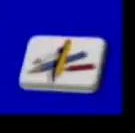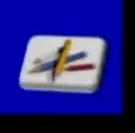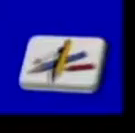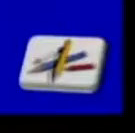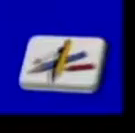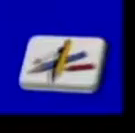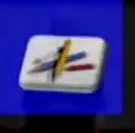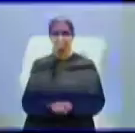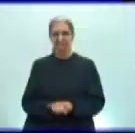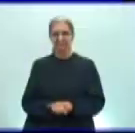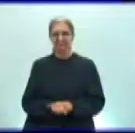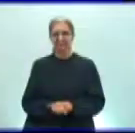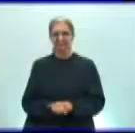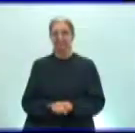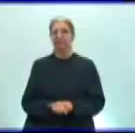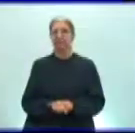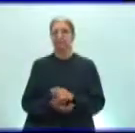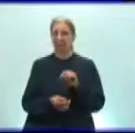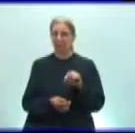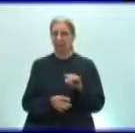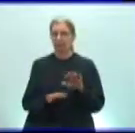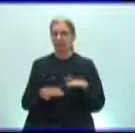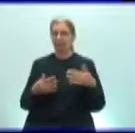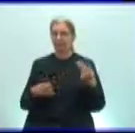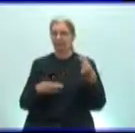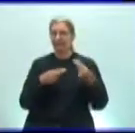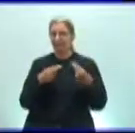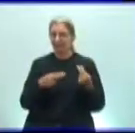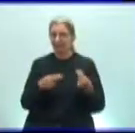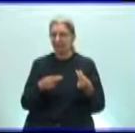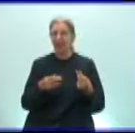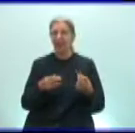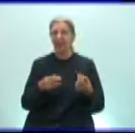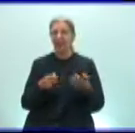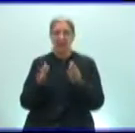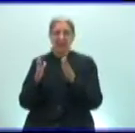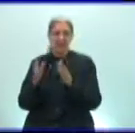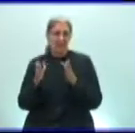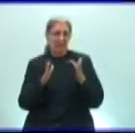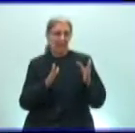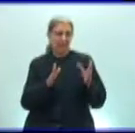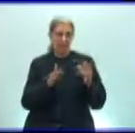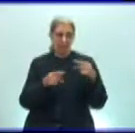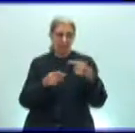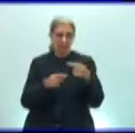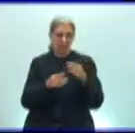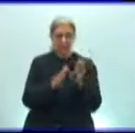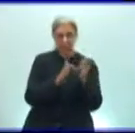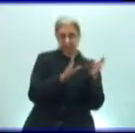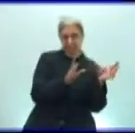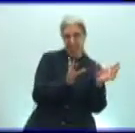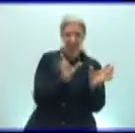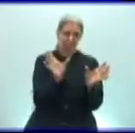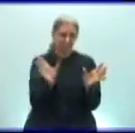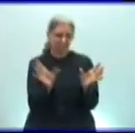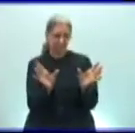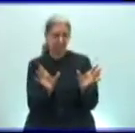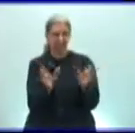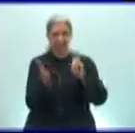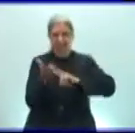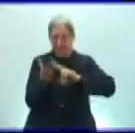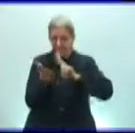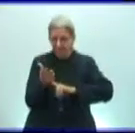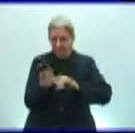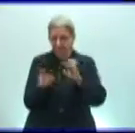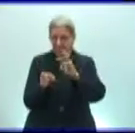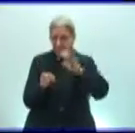Bien, continuamos entonces, vamos a multiplicar cada miembro de la ecuación por el mínimo común múltiplo, tal y como le indiqué. Observen que está la